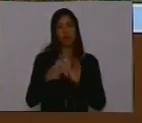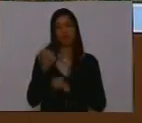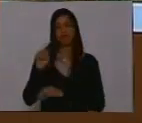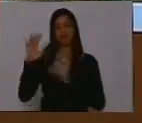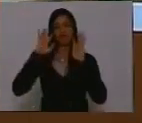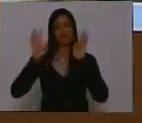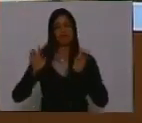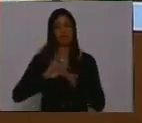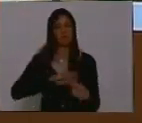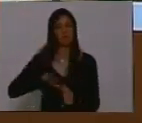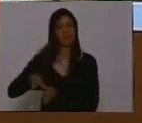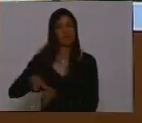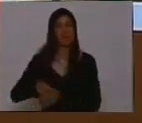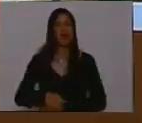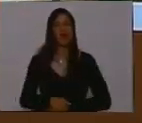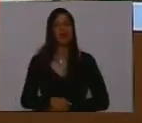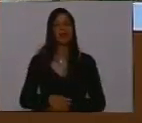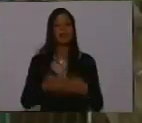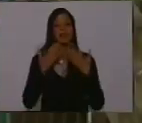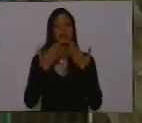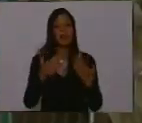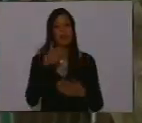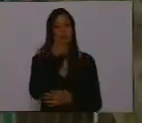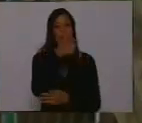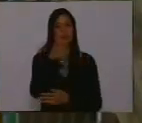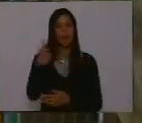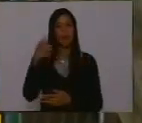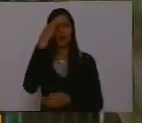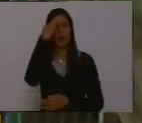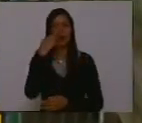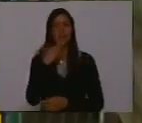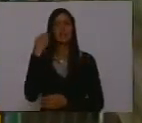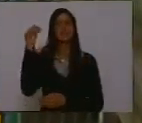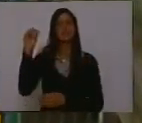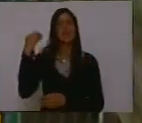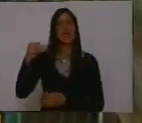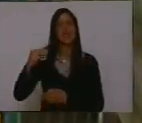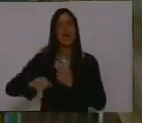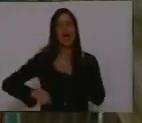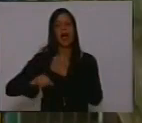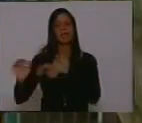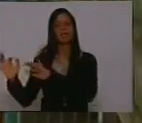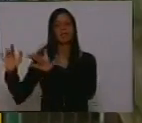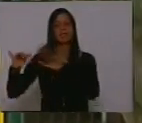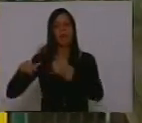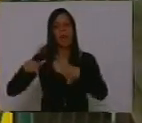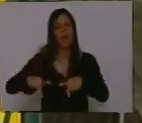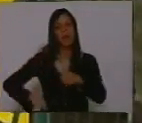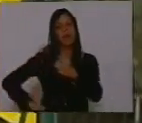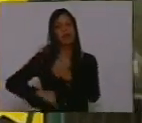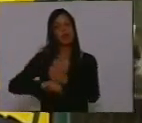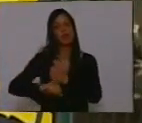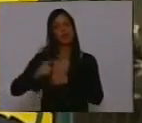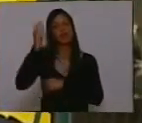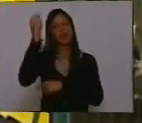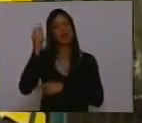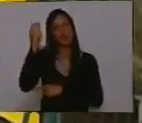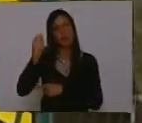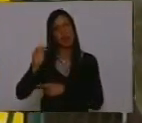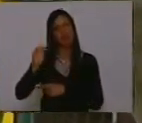Bueno, camaradas, quiero agradecerle al pueblo de los Teques que está acompañándonos junto a la Asamblea Nacional Constituyente dando un